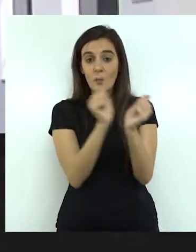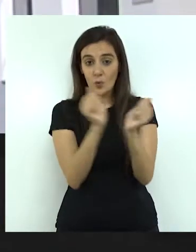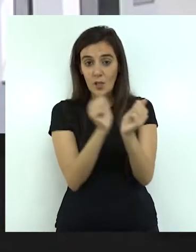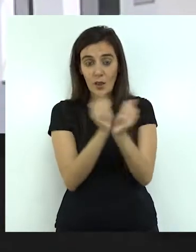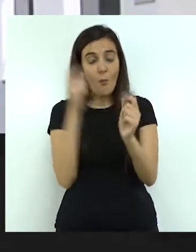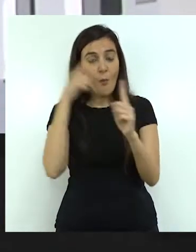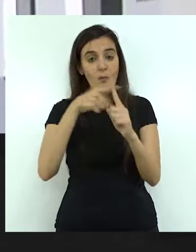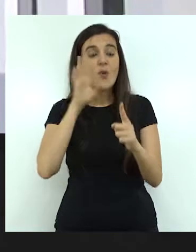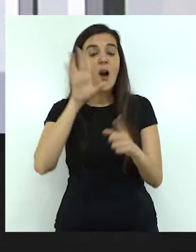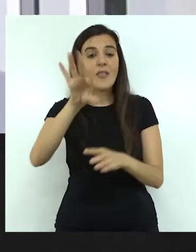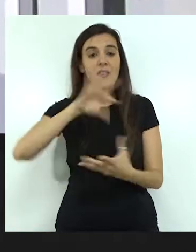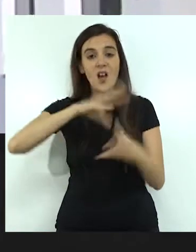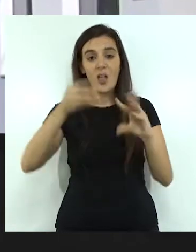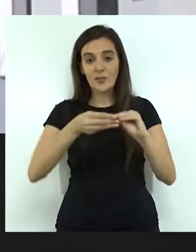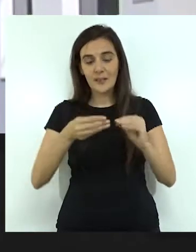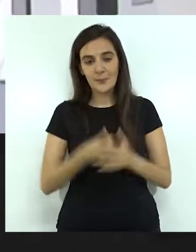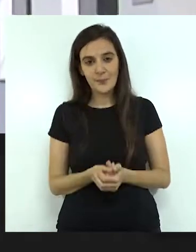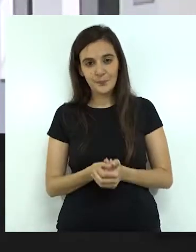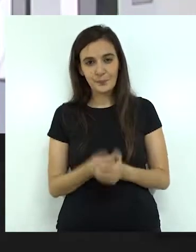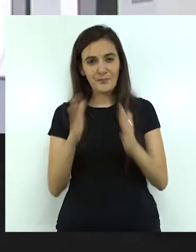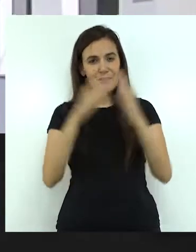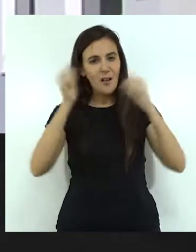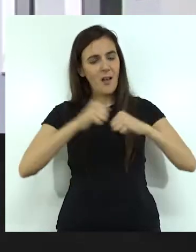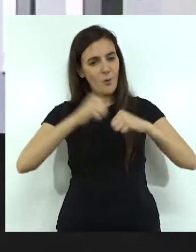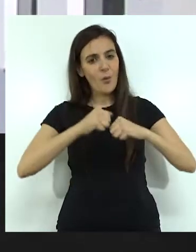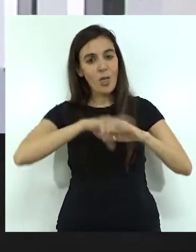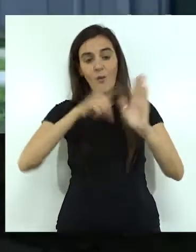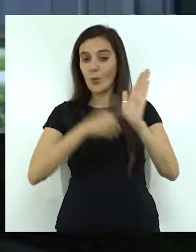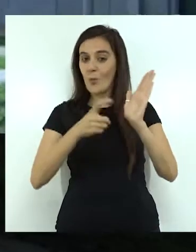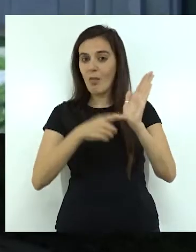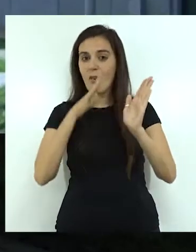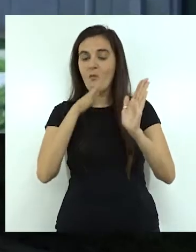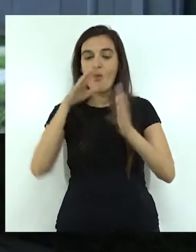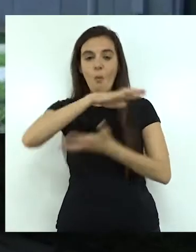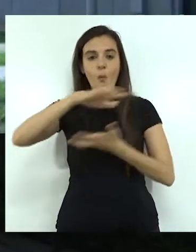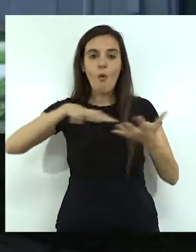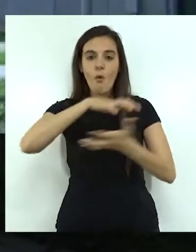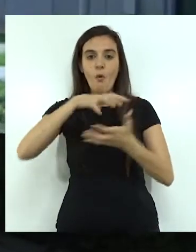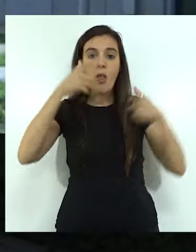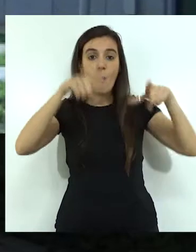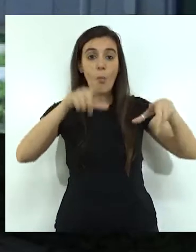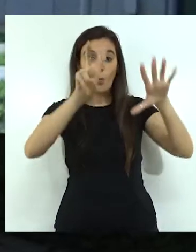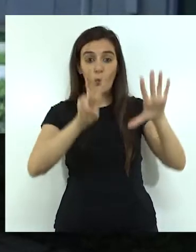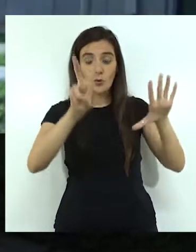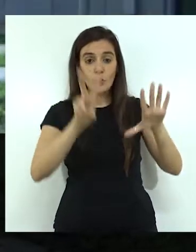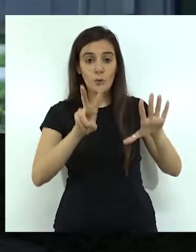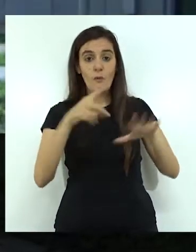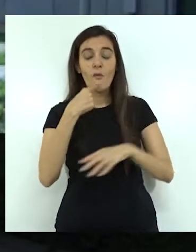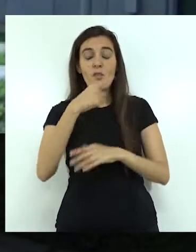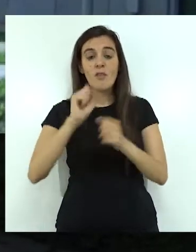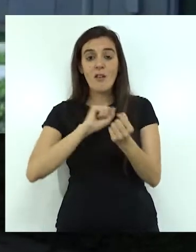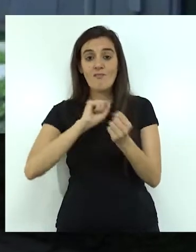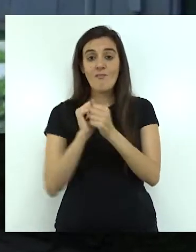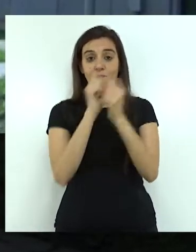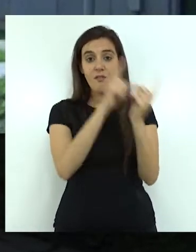decisión el acuerdo es total en cuanto a que bajaría la conflictividad en el módulo 7 con el mencionado traslado además de suponen